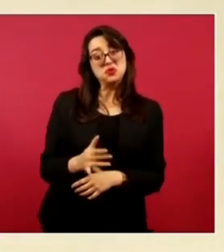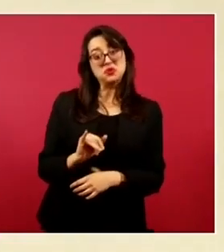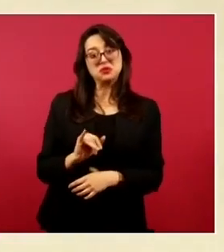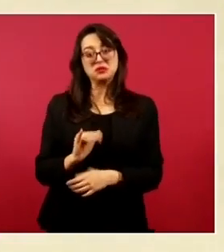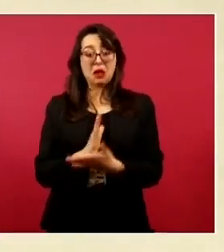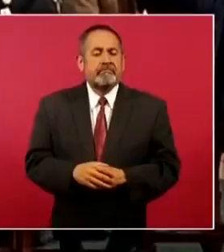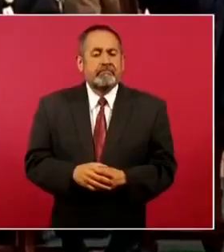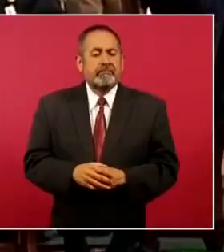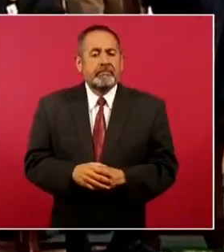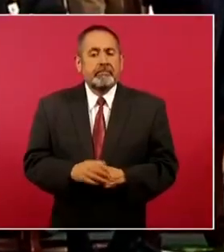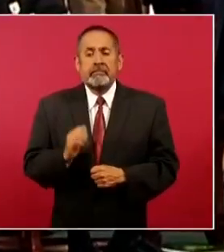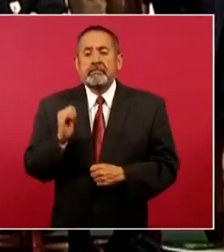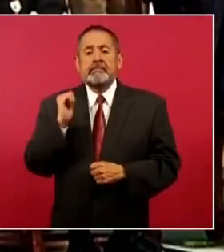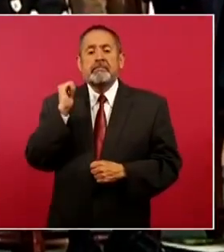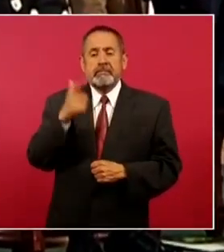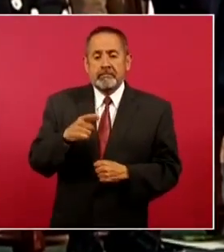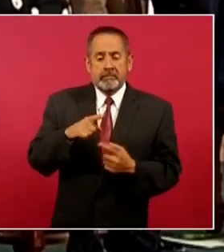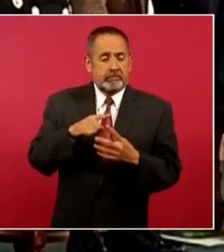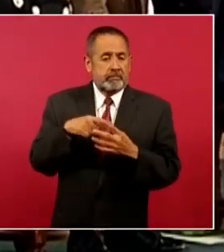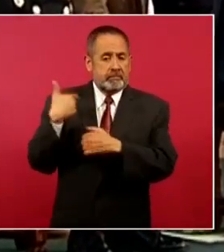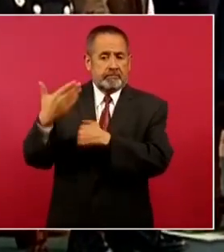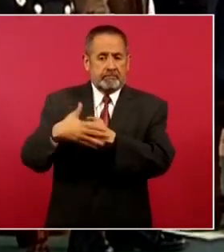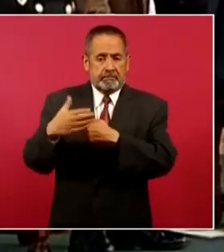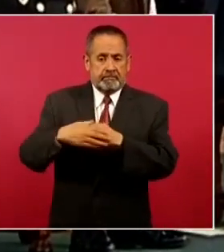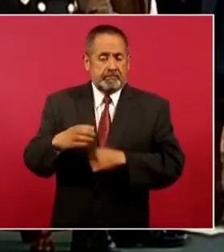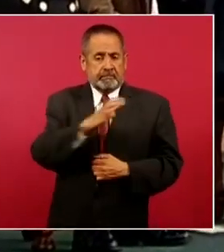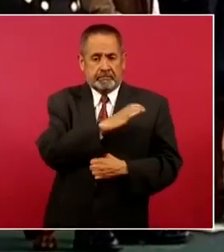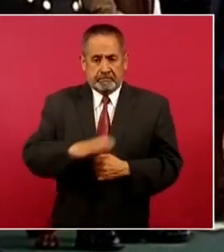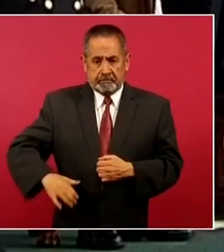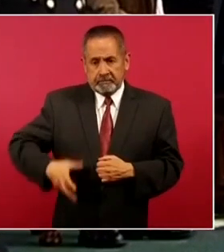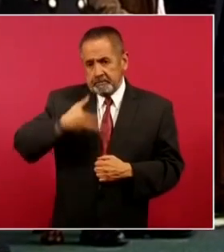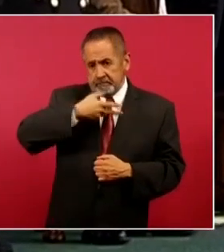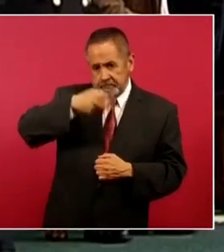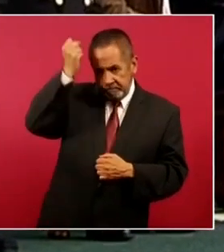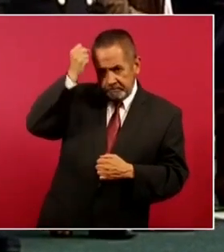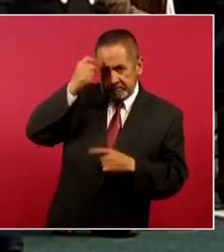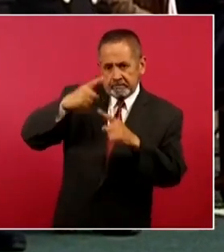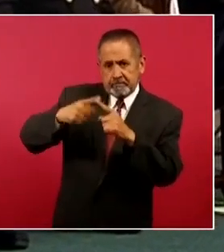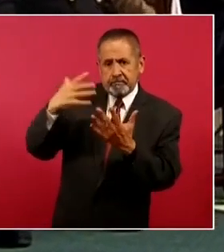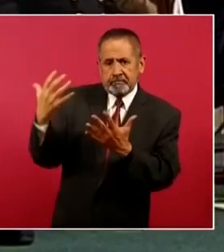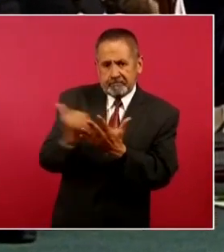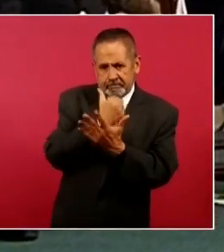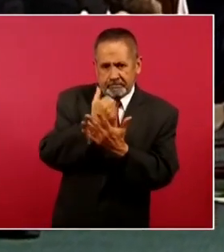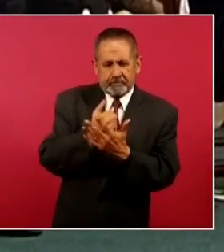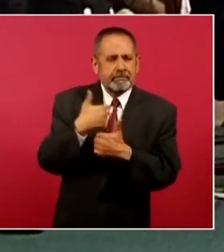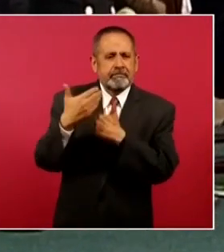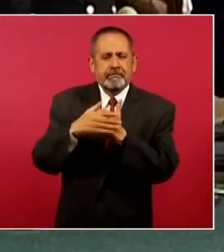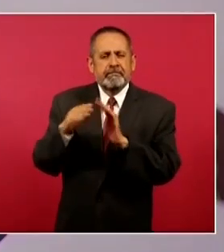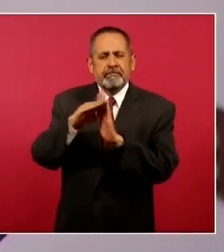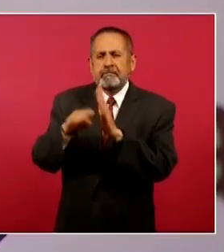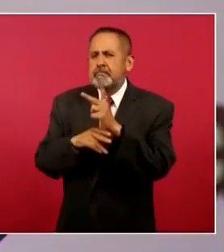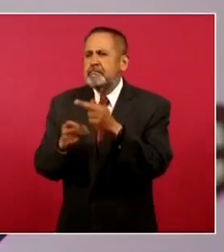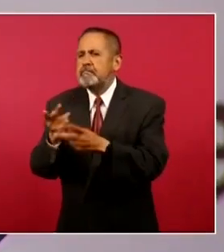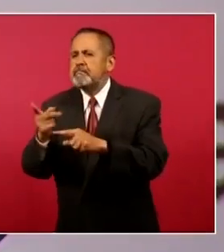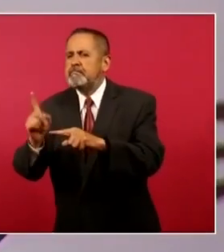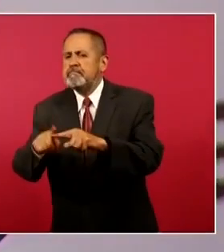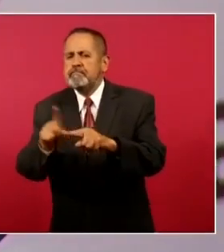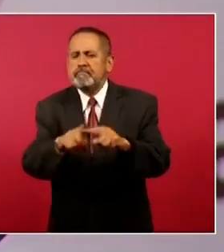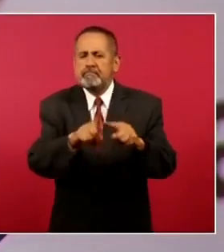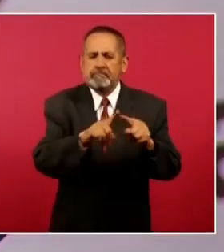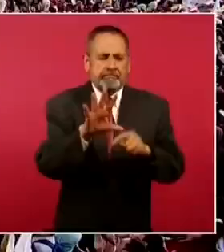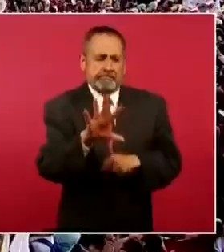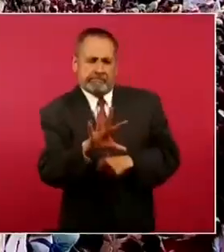tintas. Cualquiera de los aspirantes que resulte triunfador en la encuesta para elegir